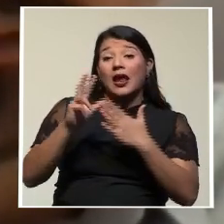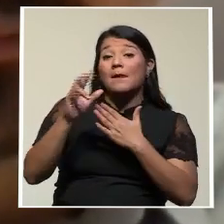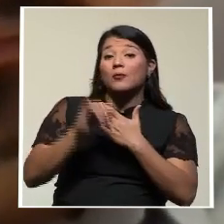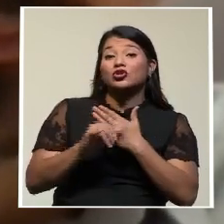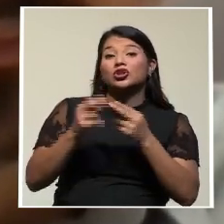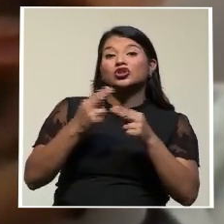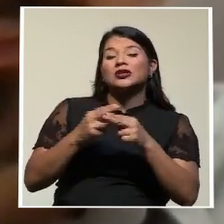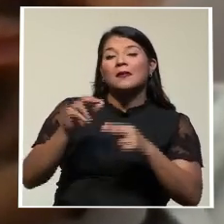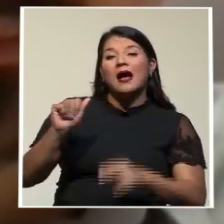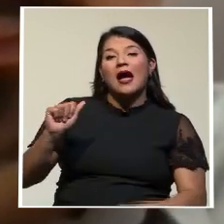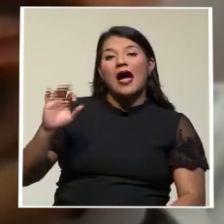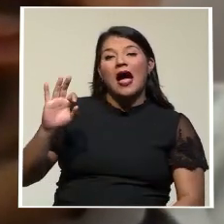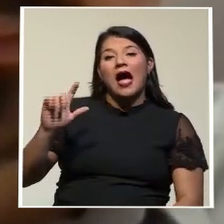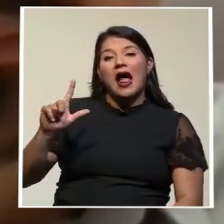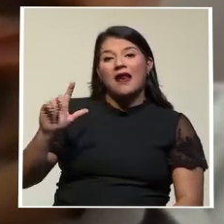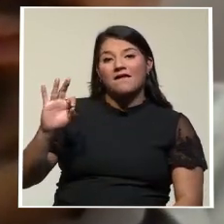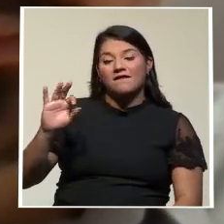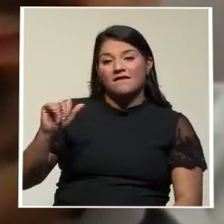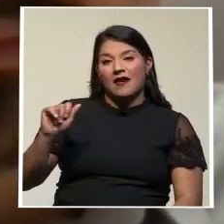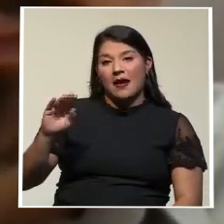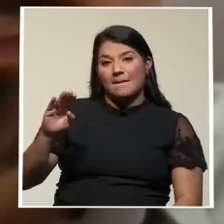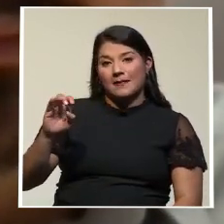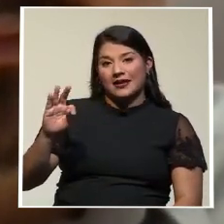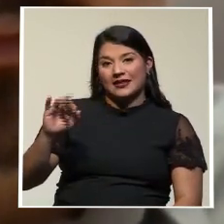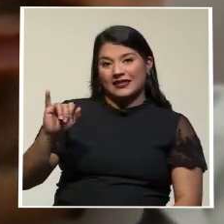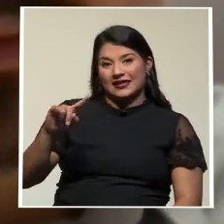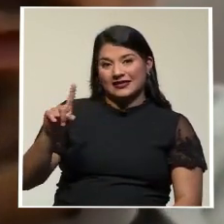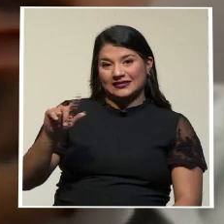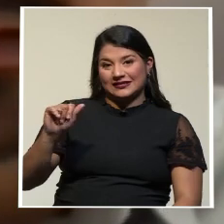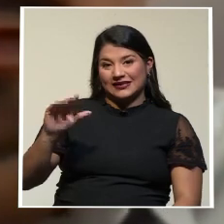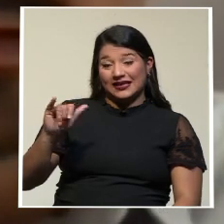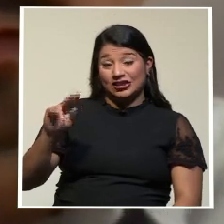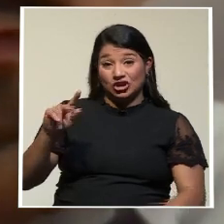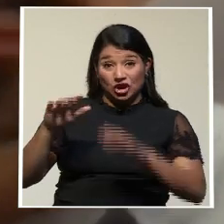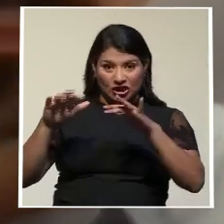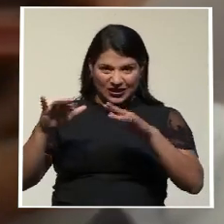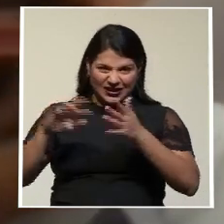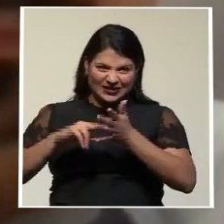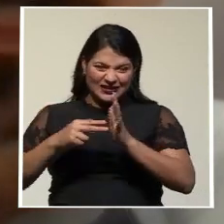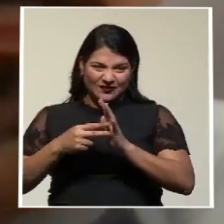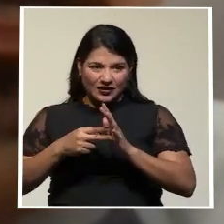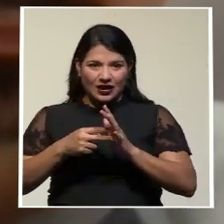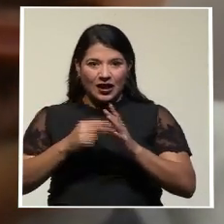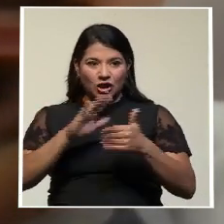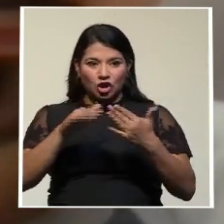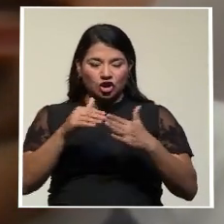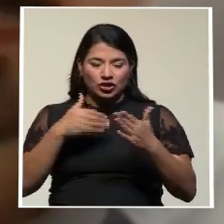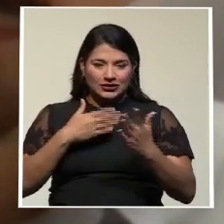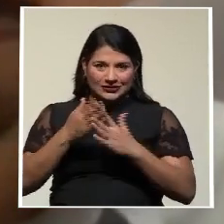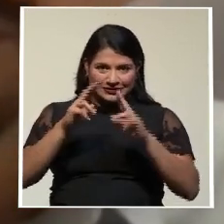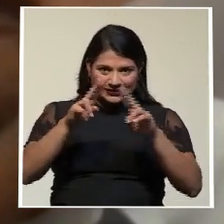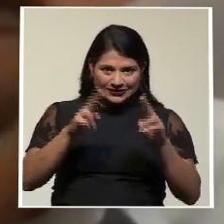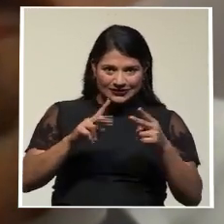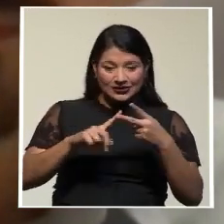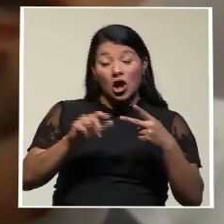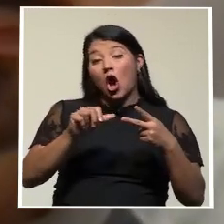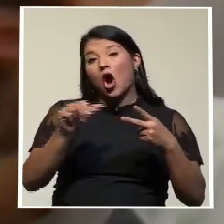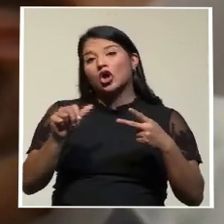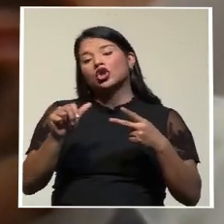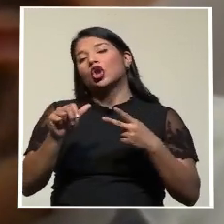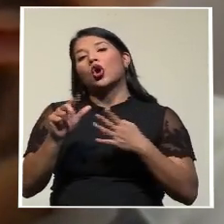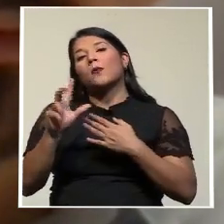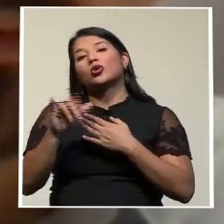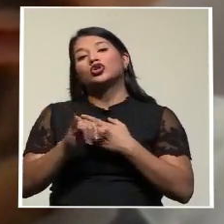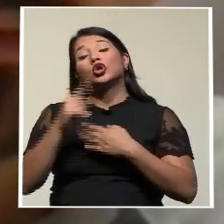alfabetización digital de la diputada Yorleni León y el proyecto de bono conectividad del diputado Wagner Jiménez. ¿Cuál es el